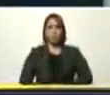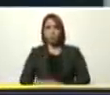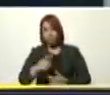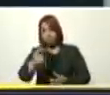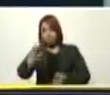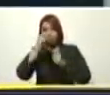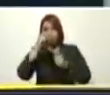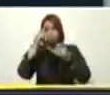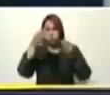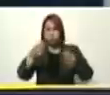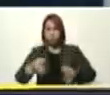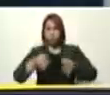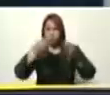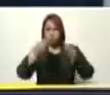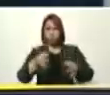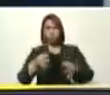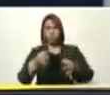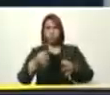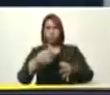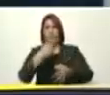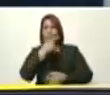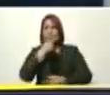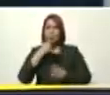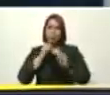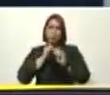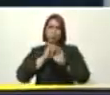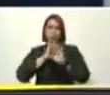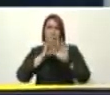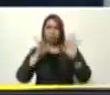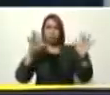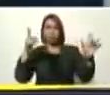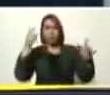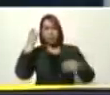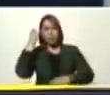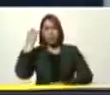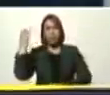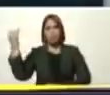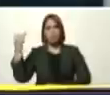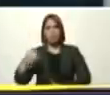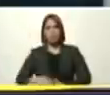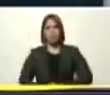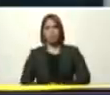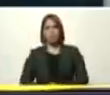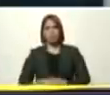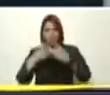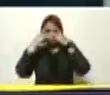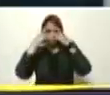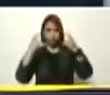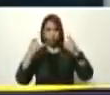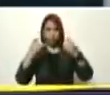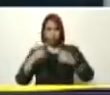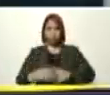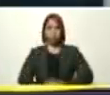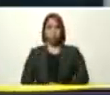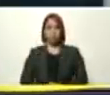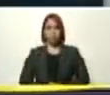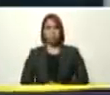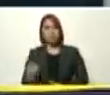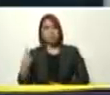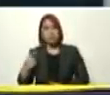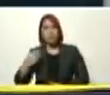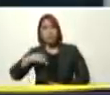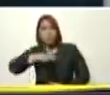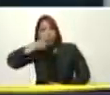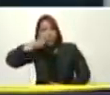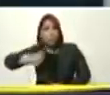aprendiendo siempre de la frescura, de la inteligencia, del sexto sentido que tiene nuestro